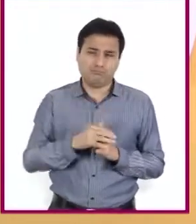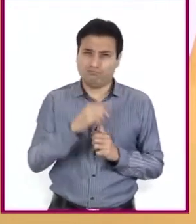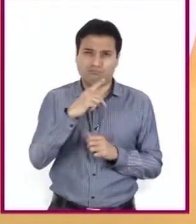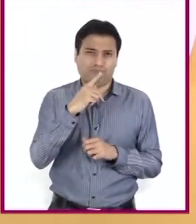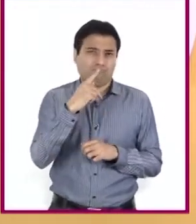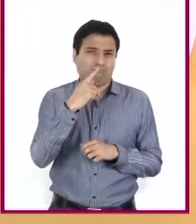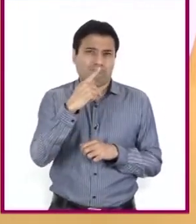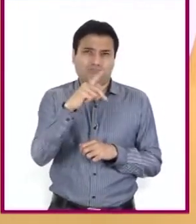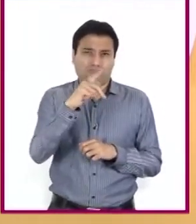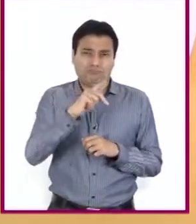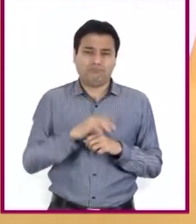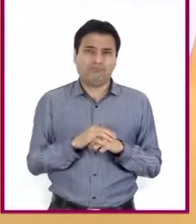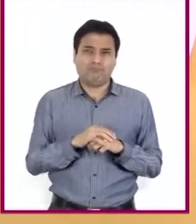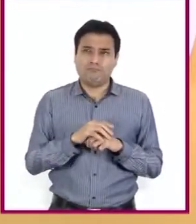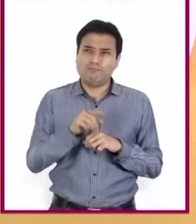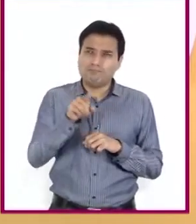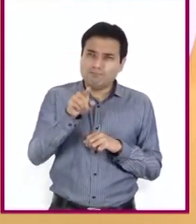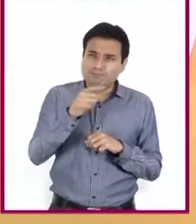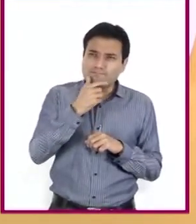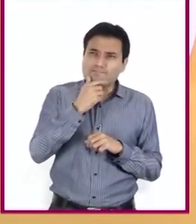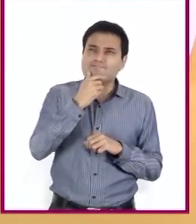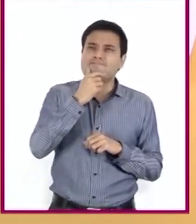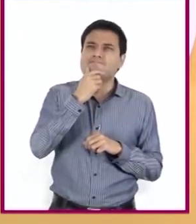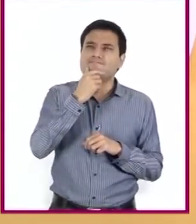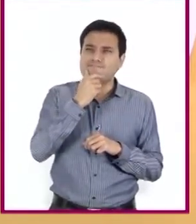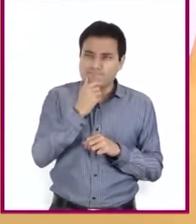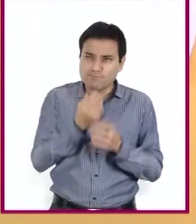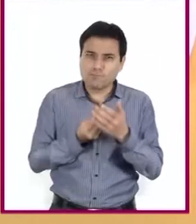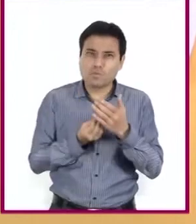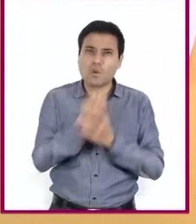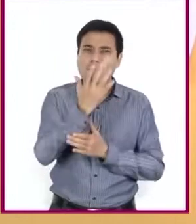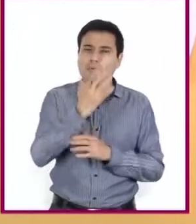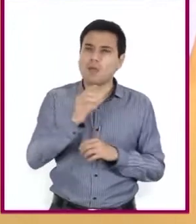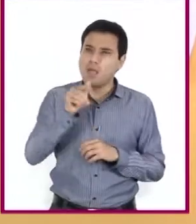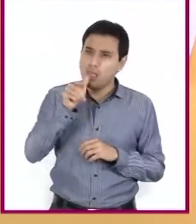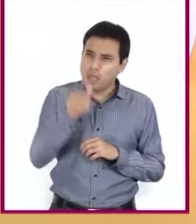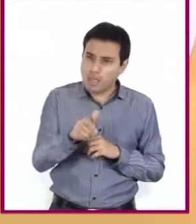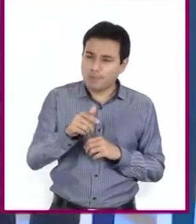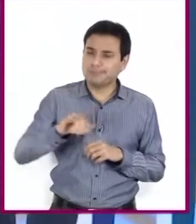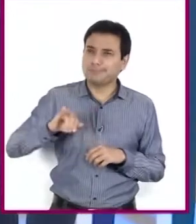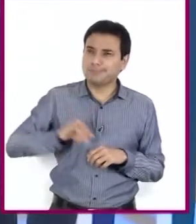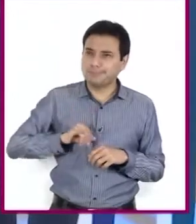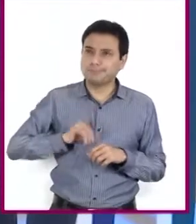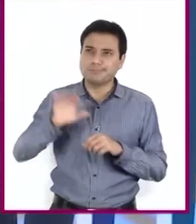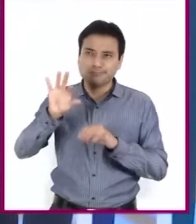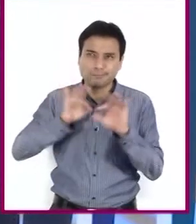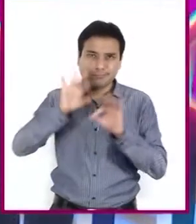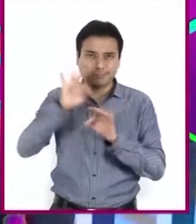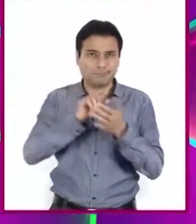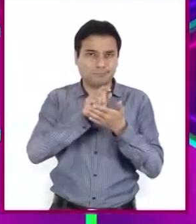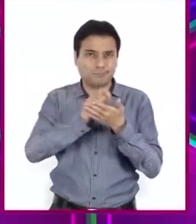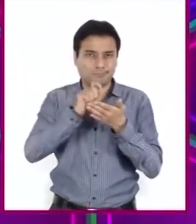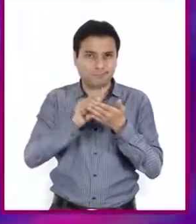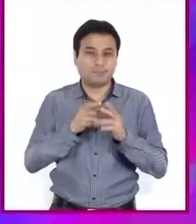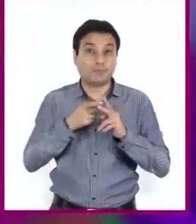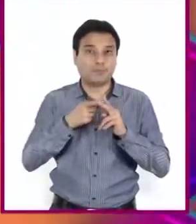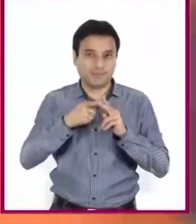anotando los datos importantes o nuevos que vayan identificando durante la sesión. ¡Comenzamos!